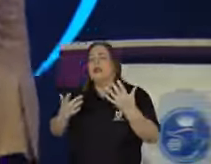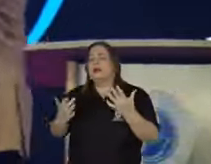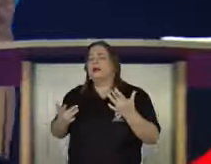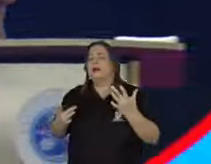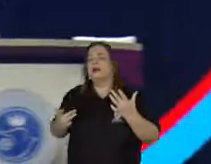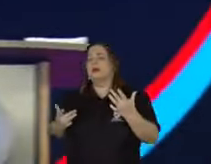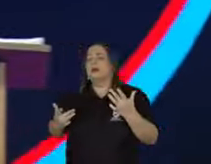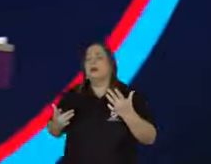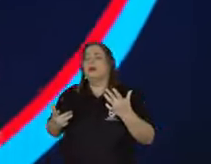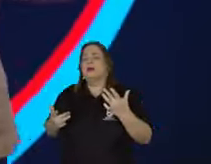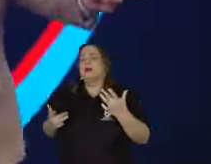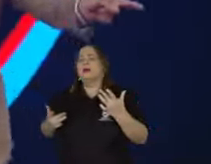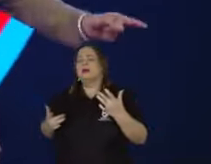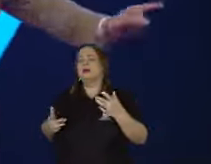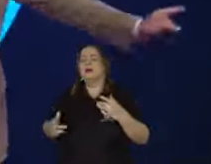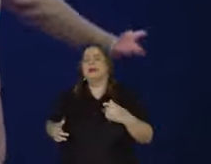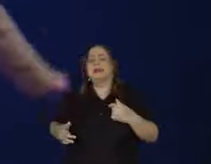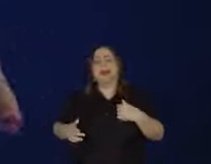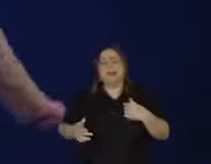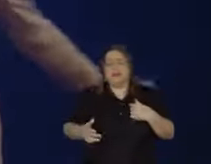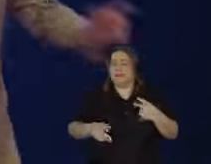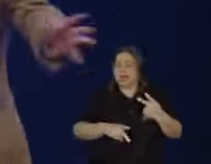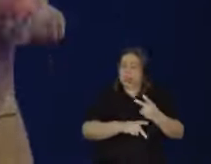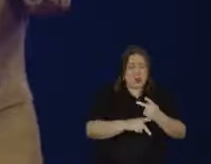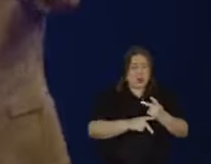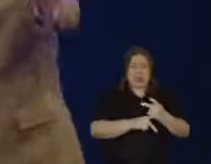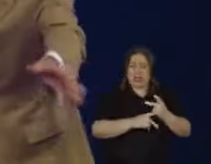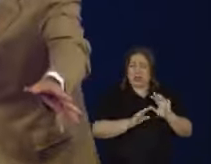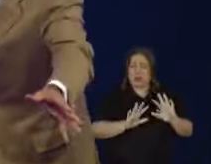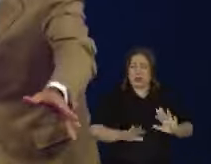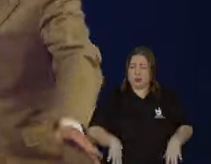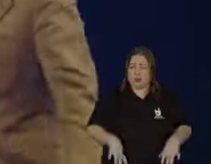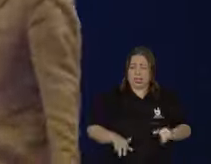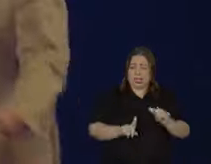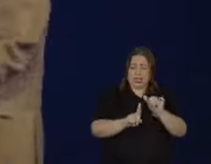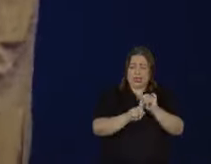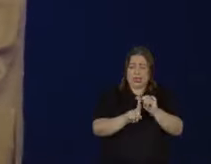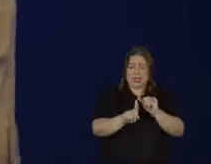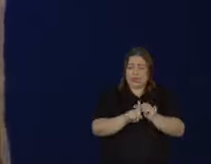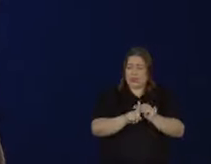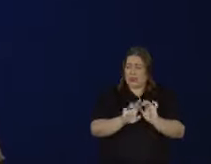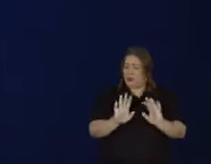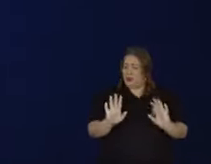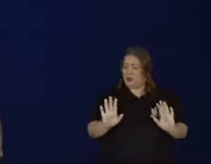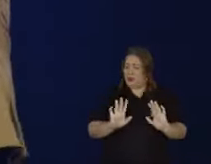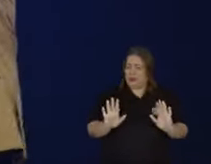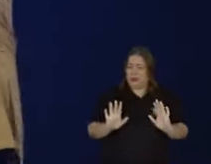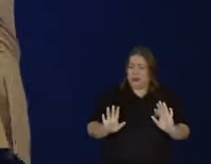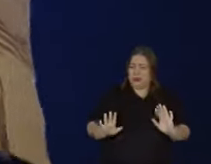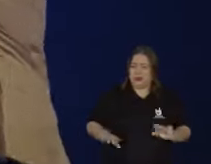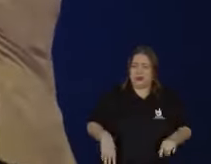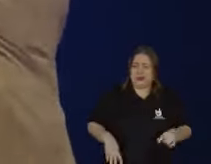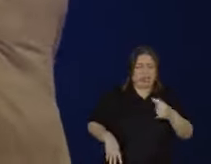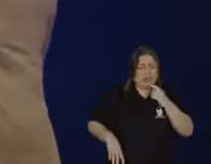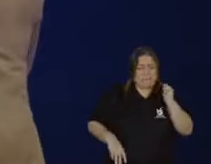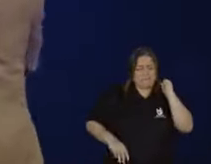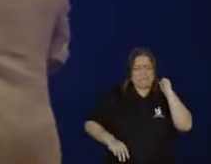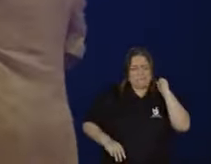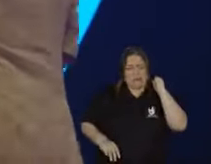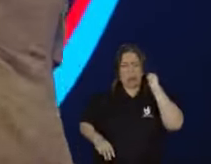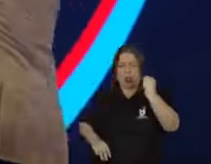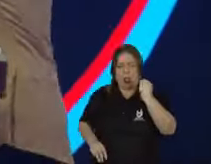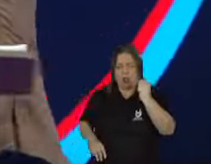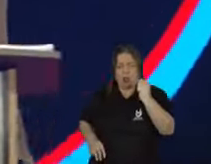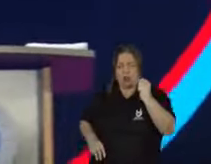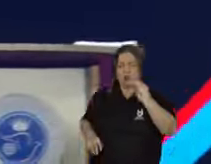esperando que me maltraten, estoy esperando que me traicionen, estoy esperando que me claven un puñal por la